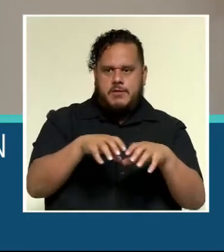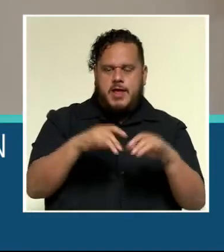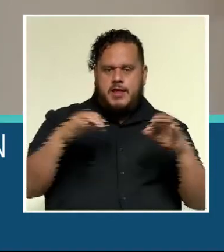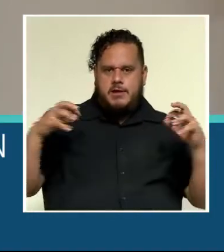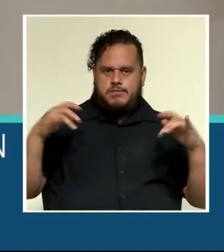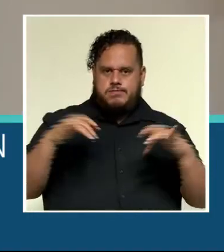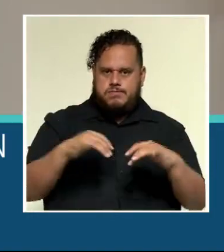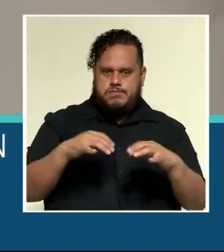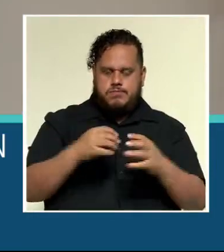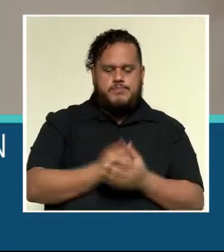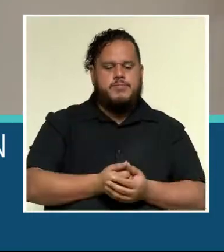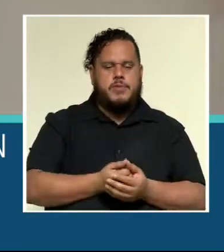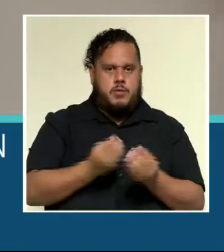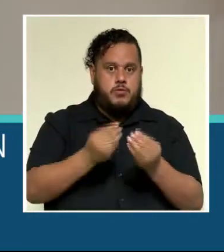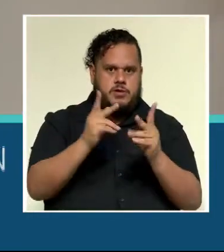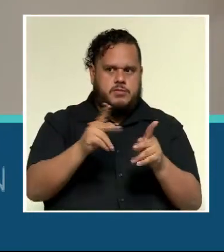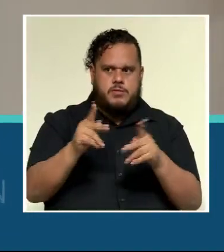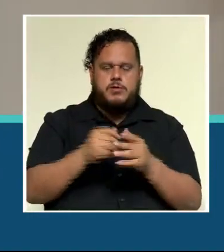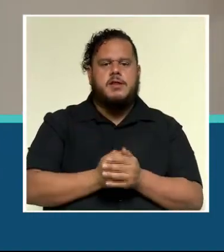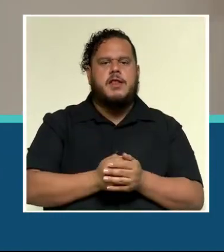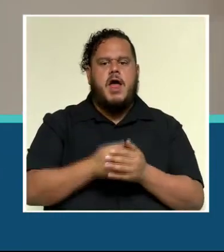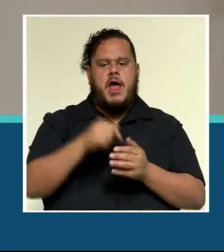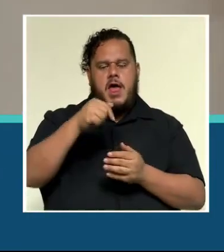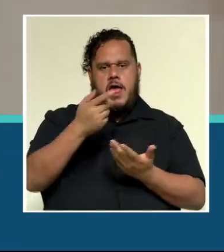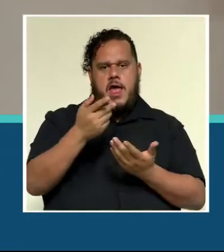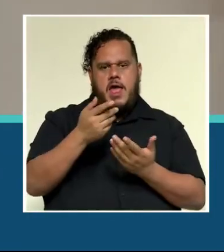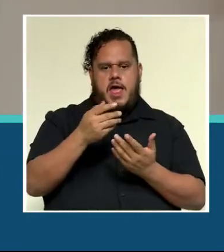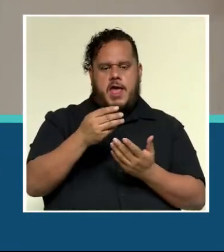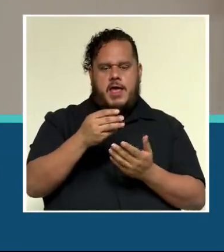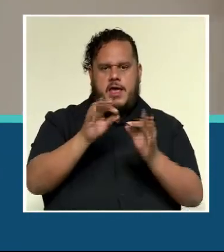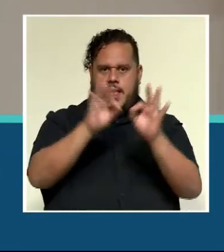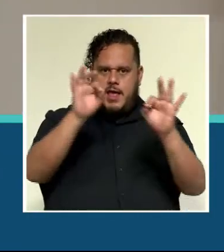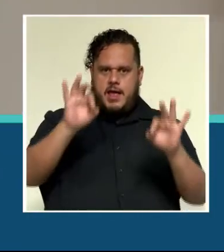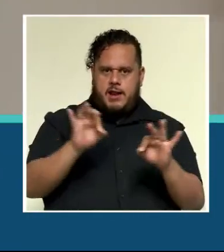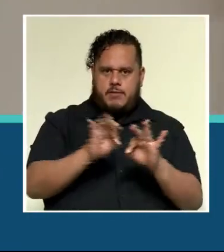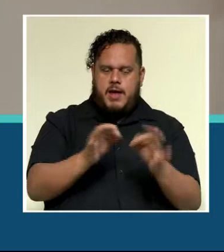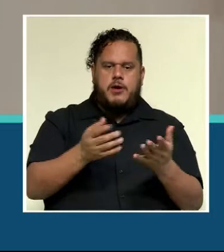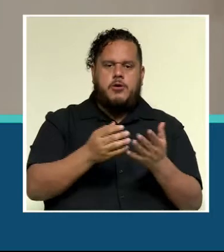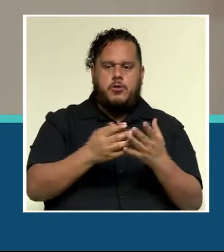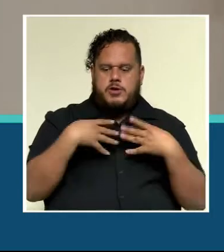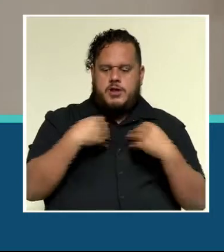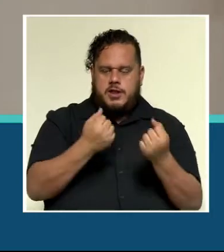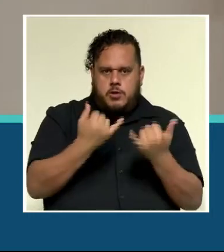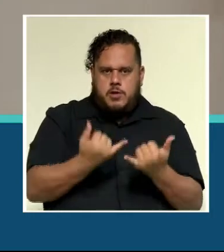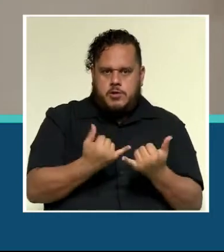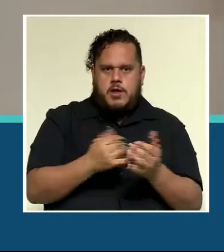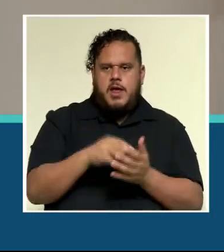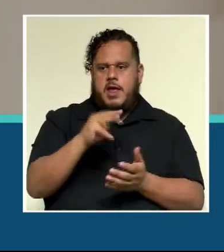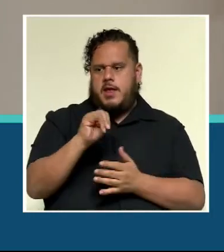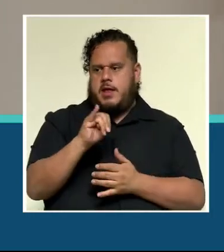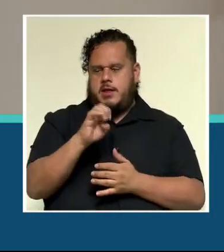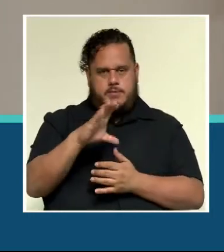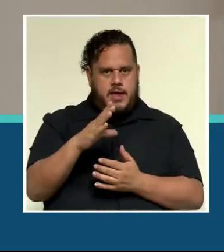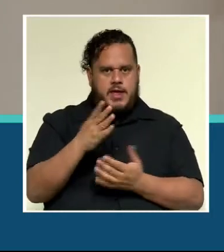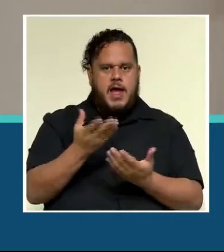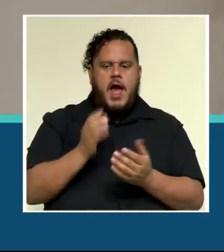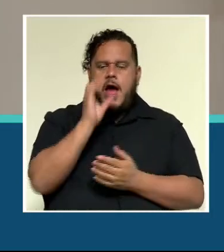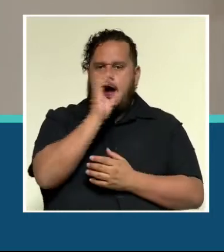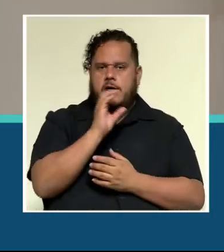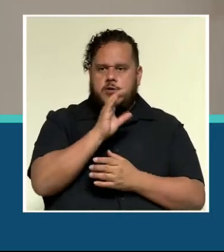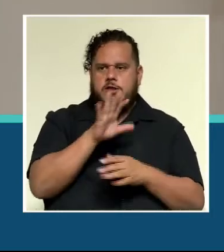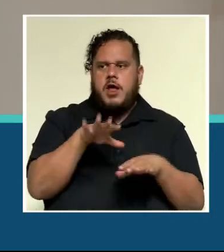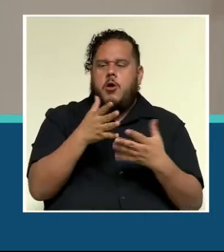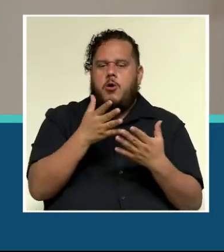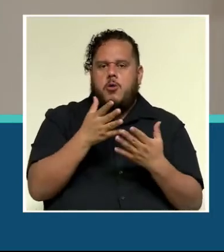En el marco de la situación sanitaria actual, el MEIC ha buscado mecanismos flexibles que permitan determinar los aforos en los